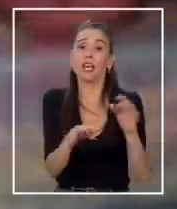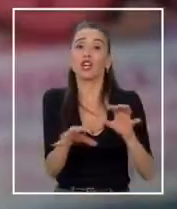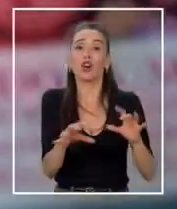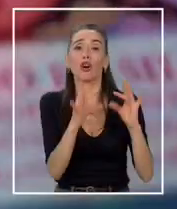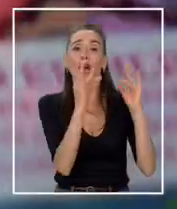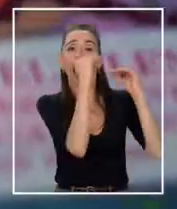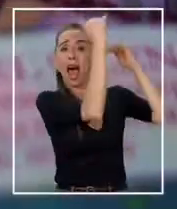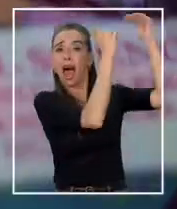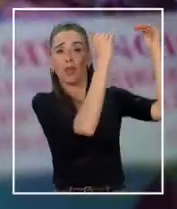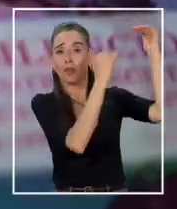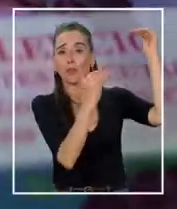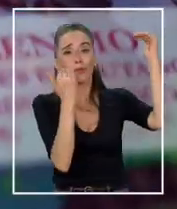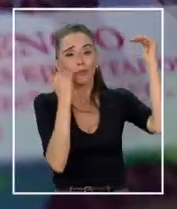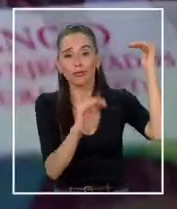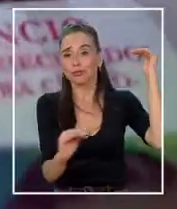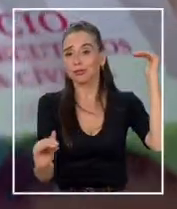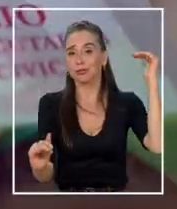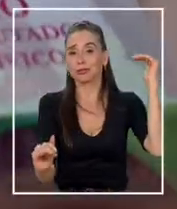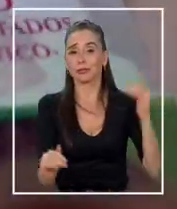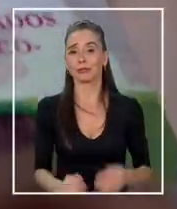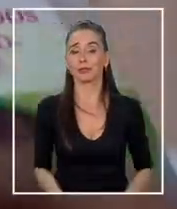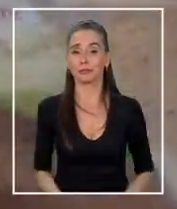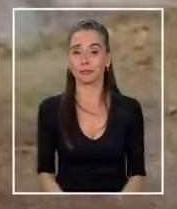de adultos.